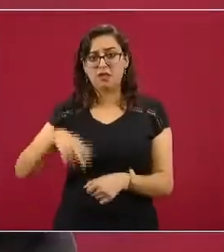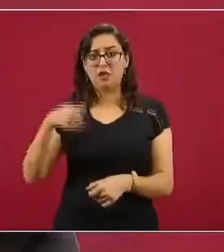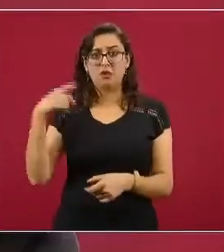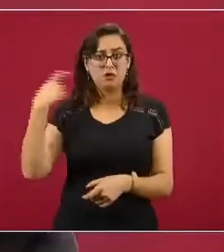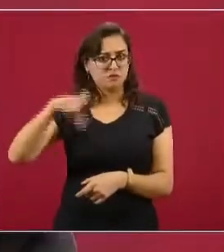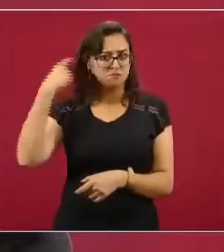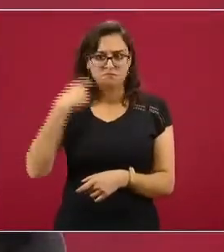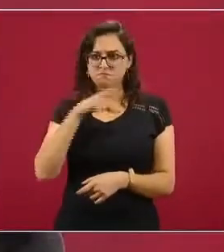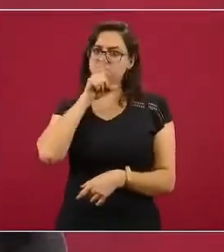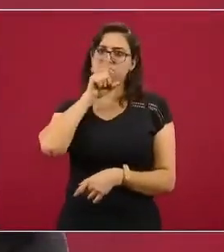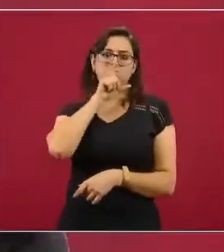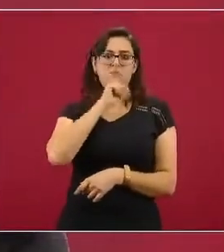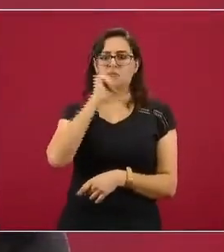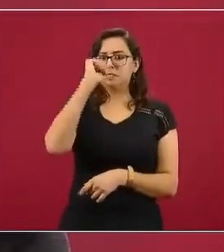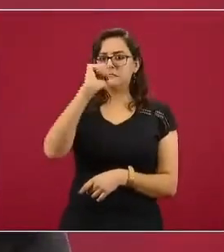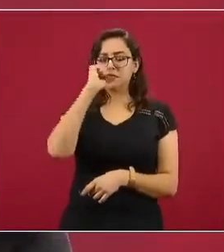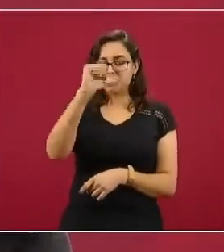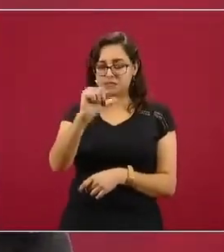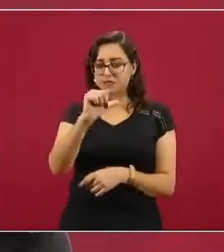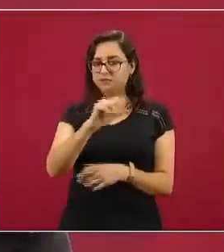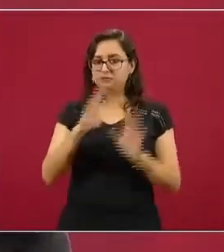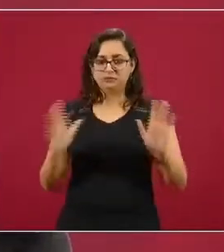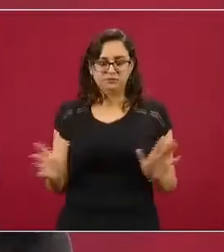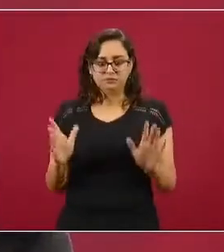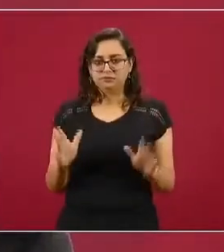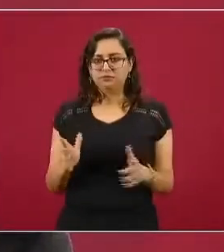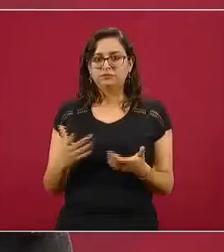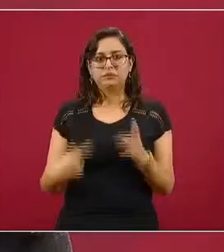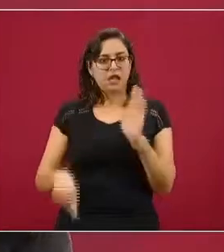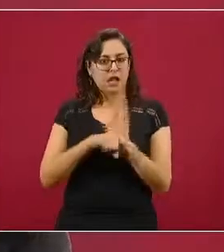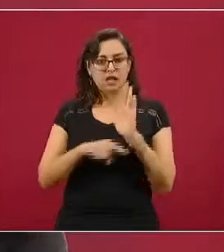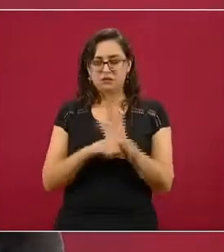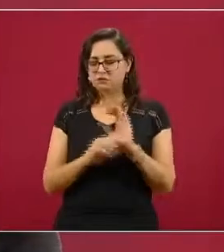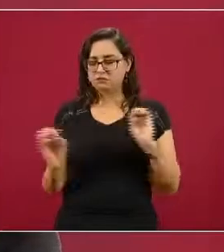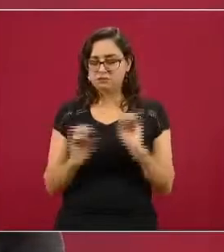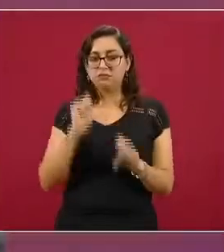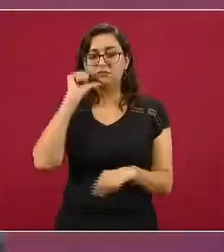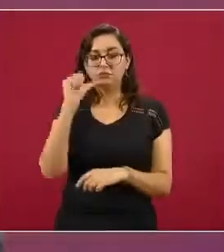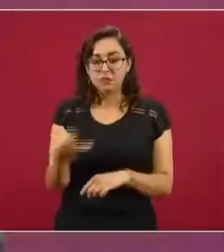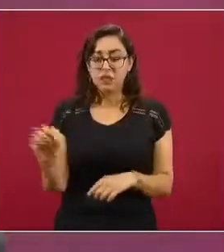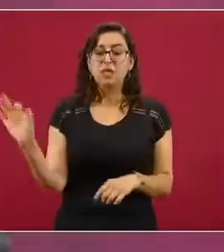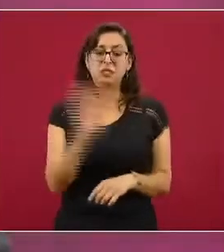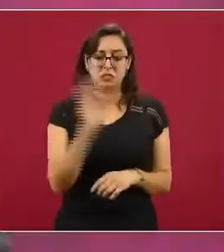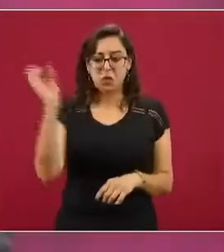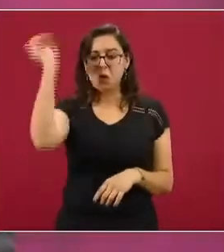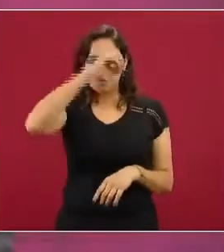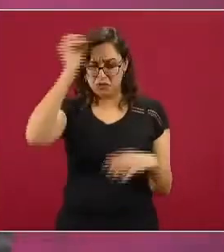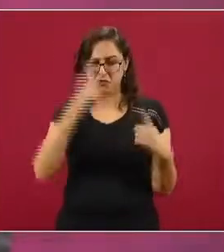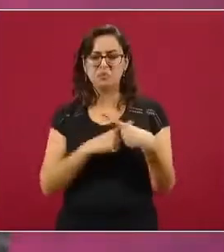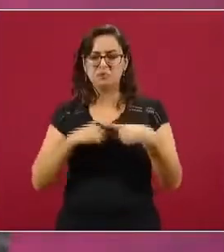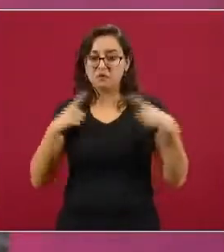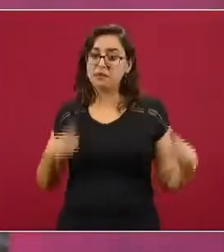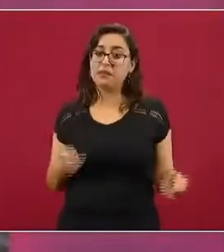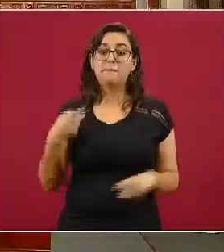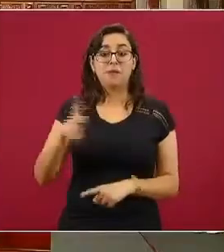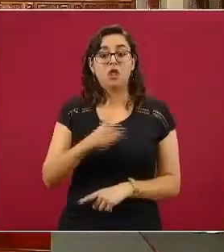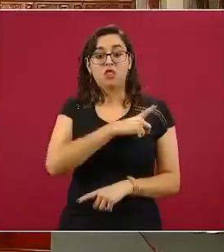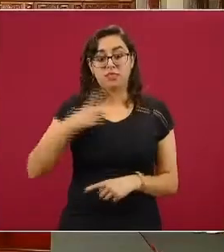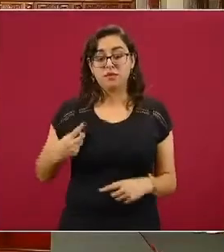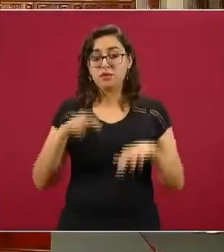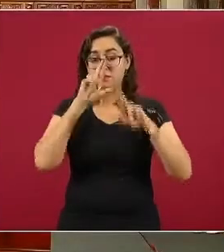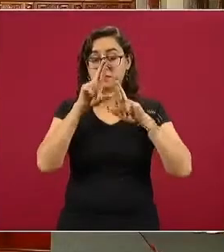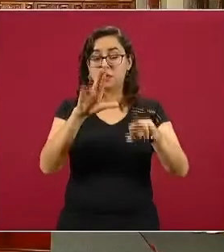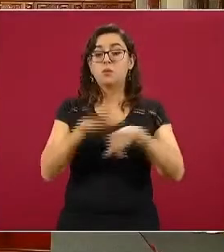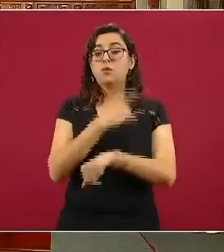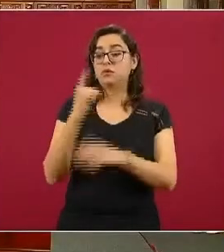considero que primero es constitucionalmente una autoridad y hay que respetarla. Podemos discrepar en otros temas, pero en